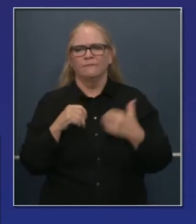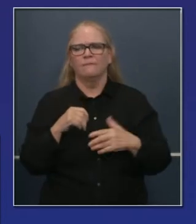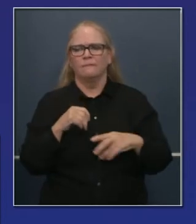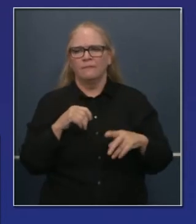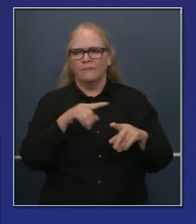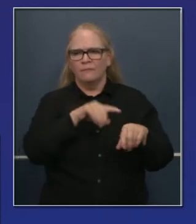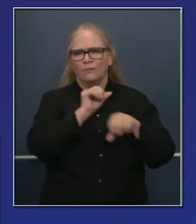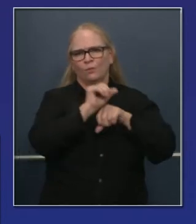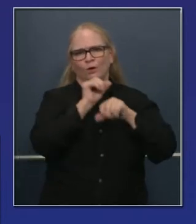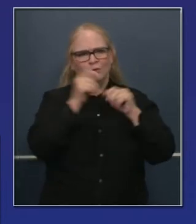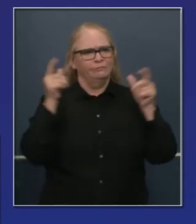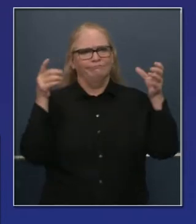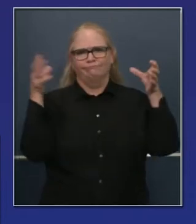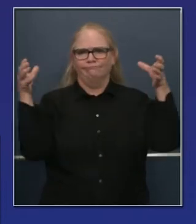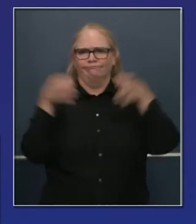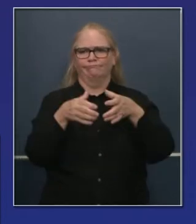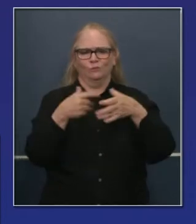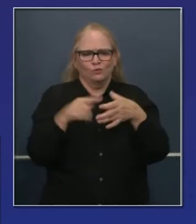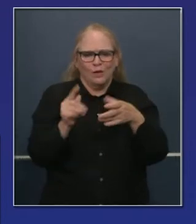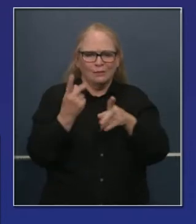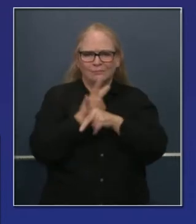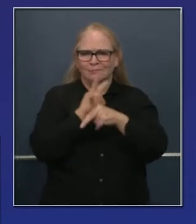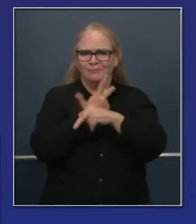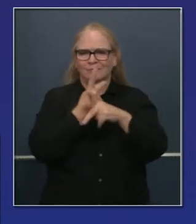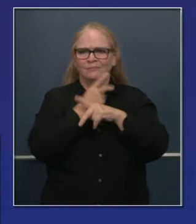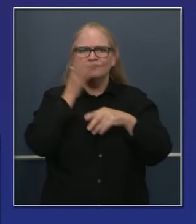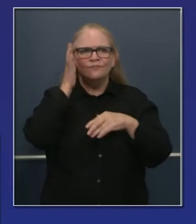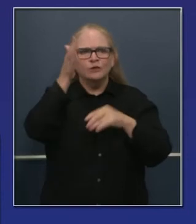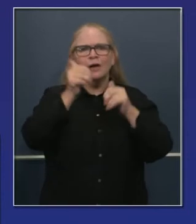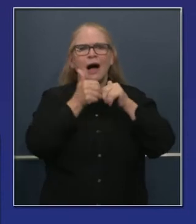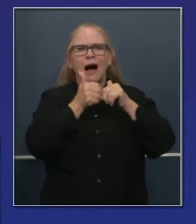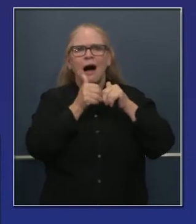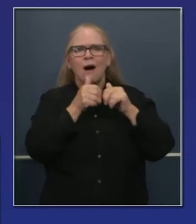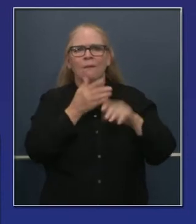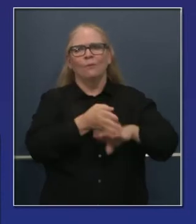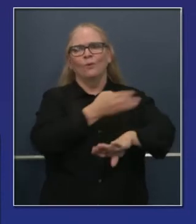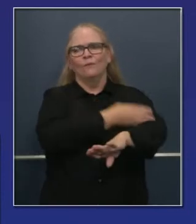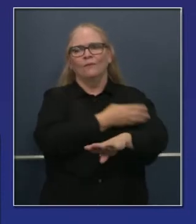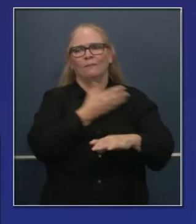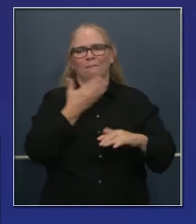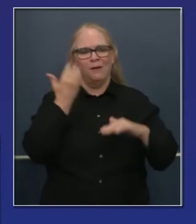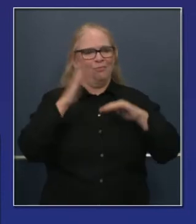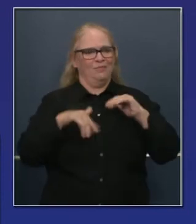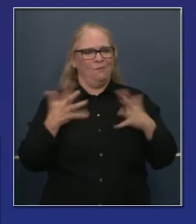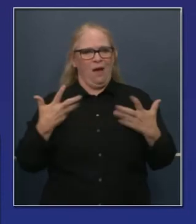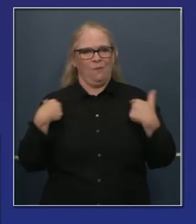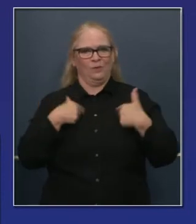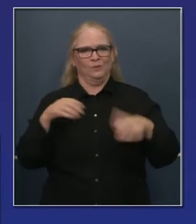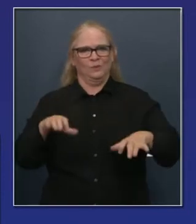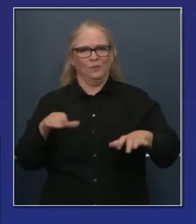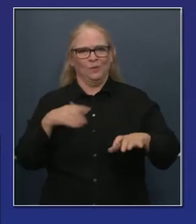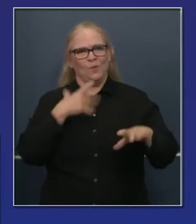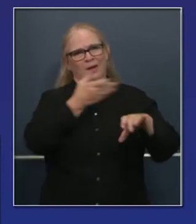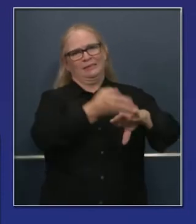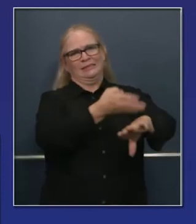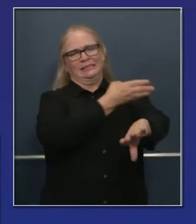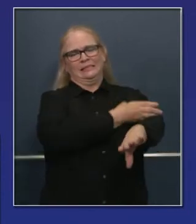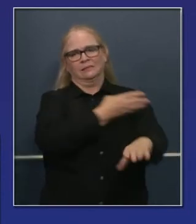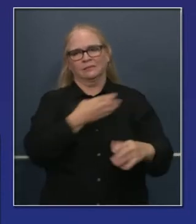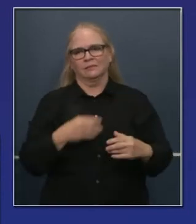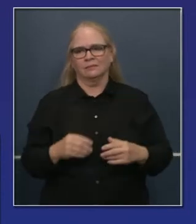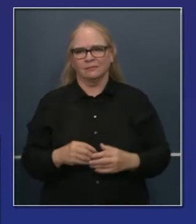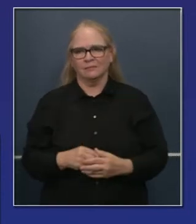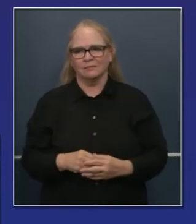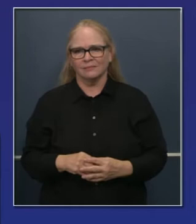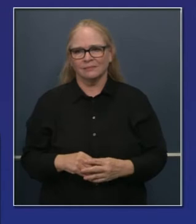el futuro de la fiabilidad de los sistemas que se ve muy distinto a como se ve ahora de modo que hemos estaba avanzando objetivos estamos